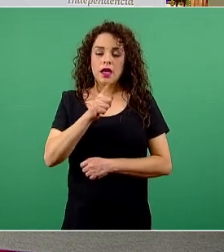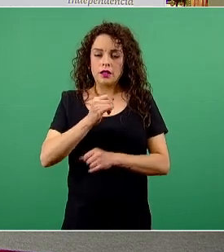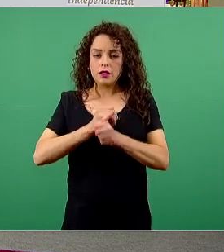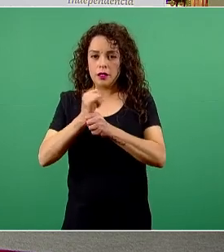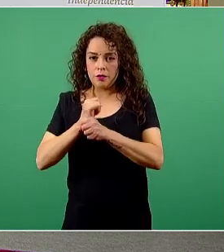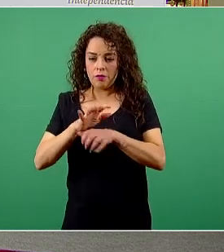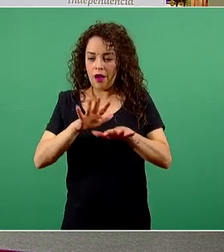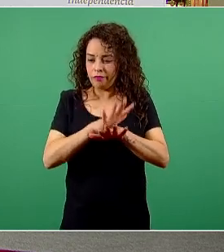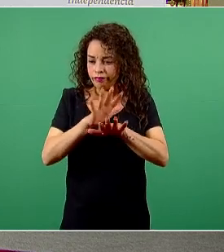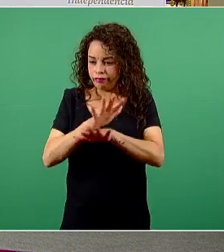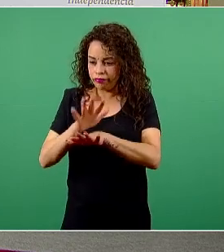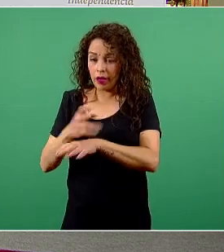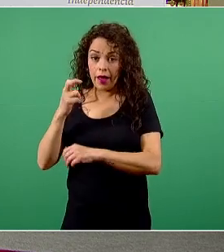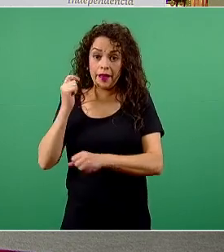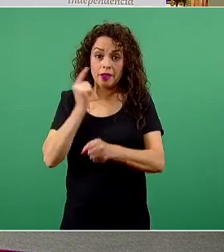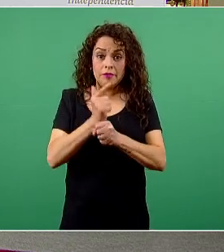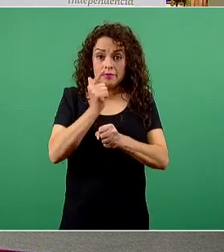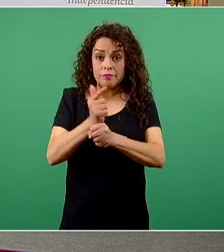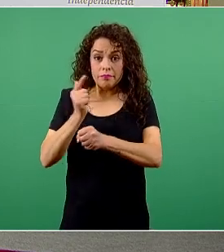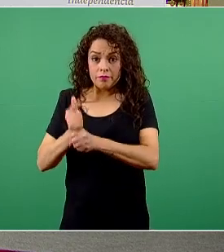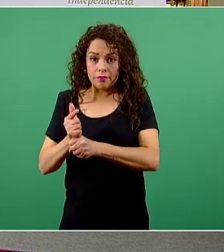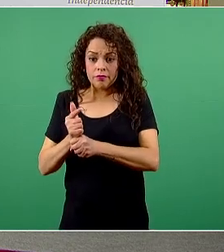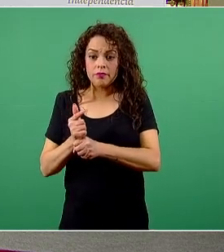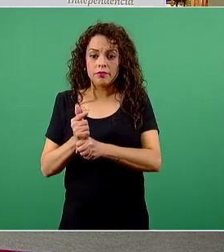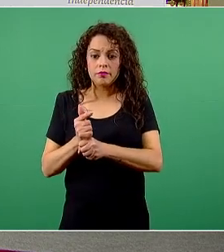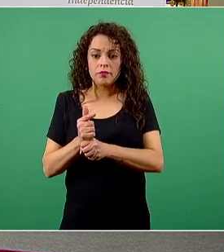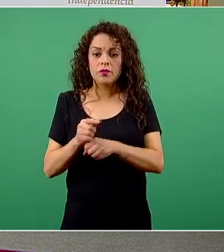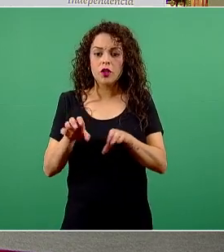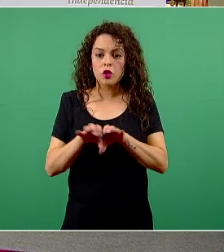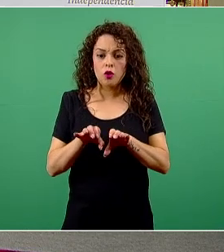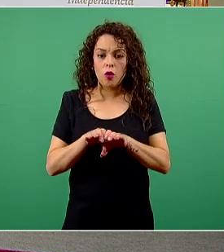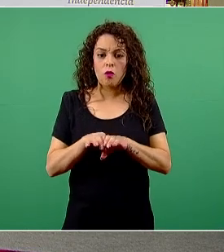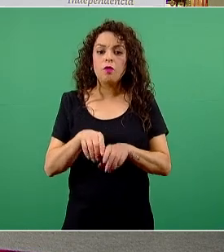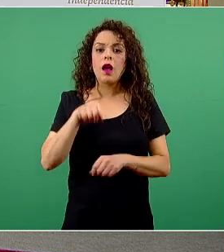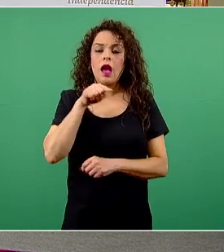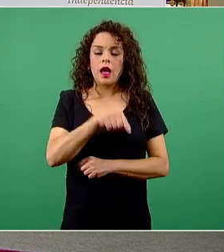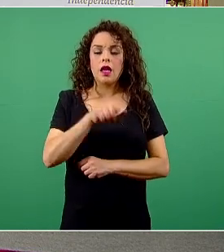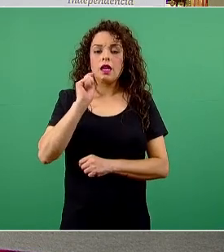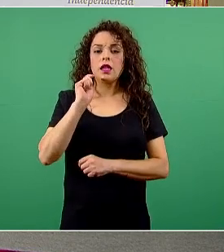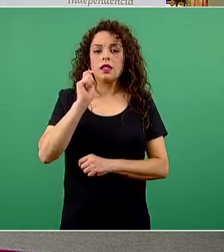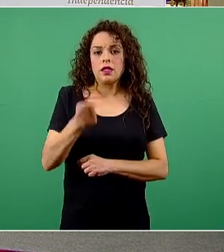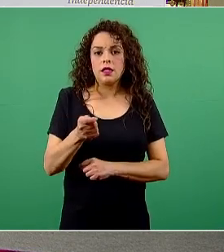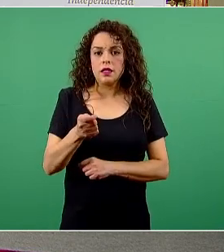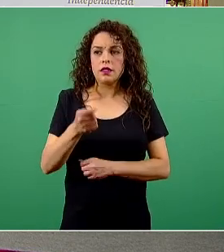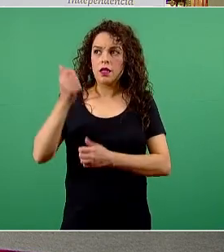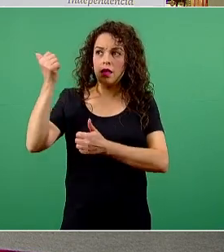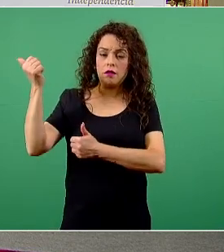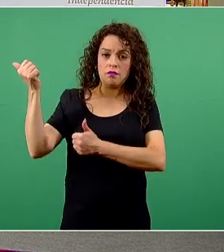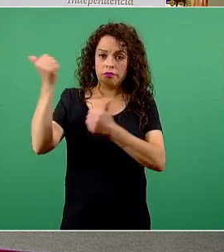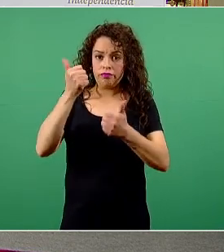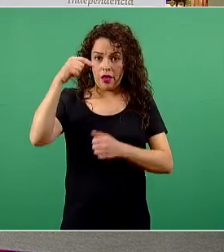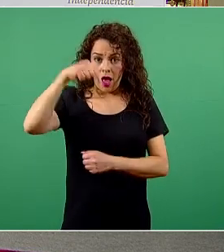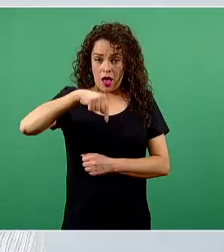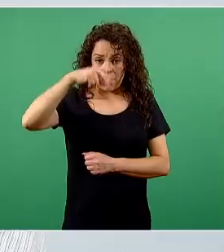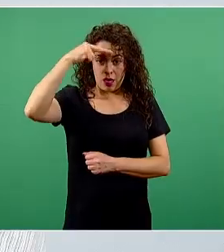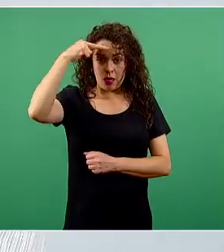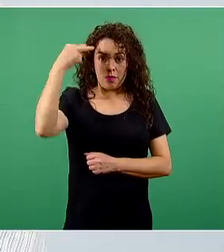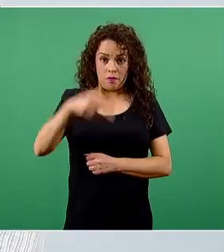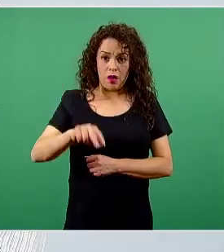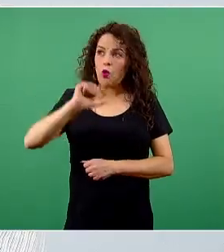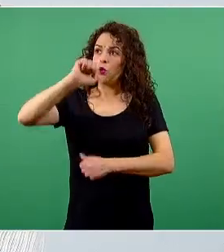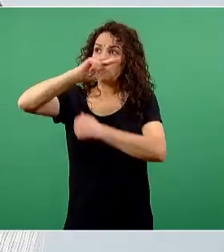van a ser identificadas en la medida 1, que éstas sean importadas, es decir, que lleguen al país en un momento